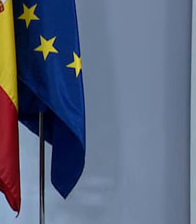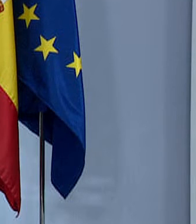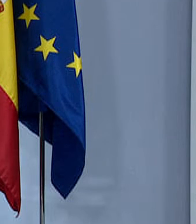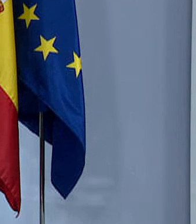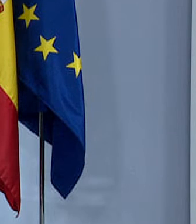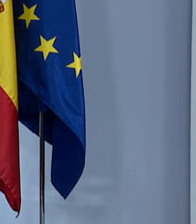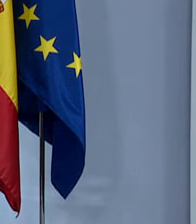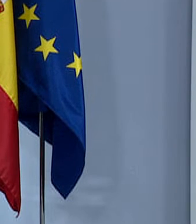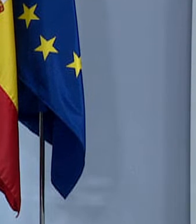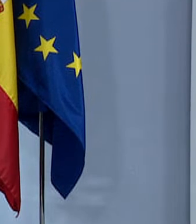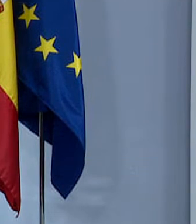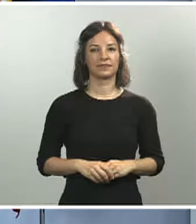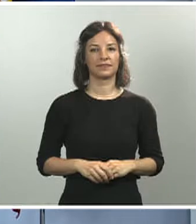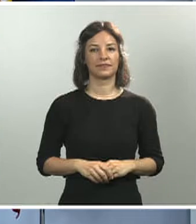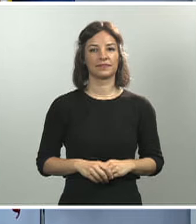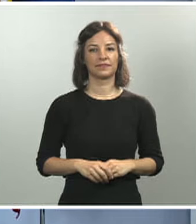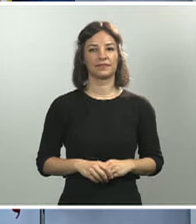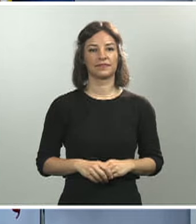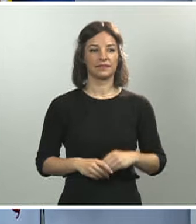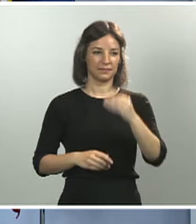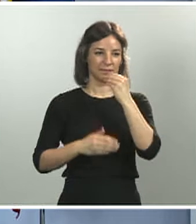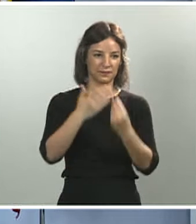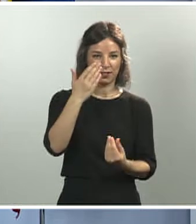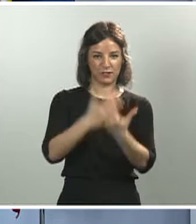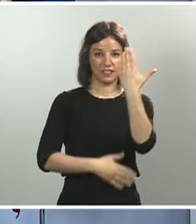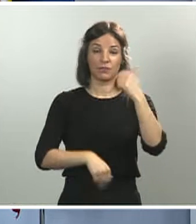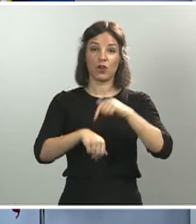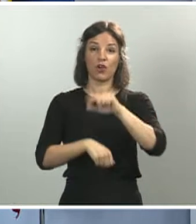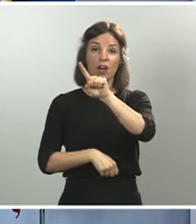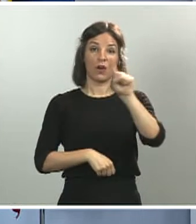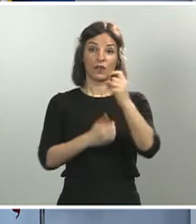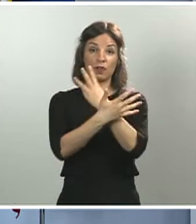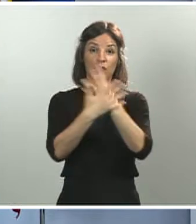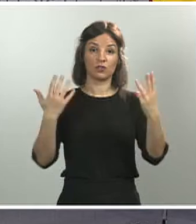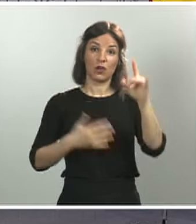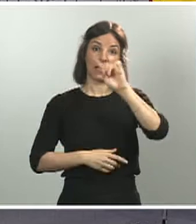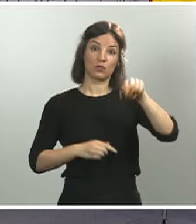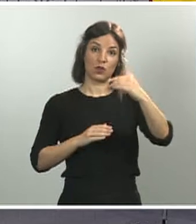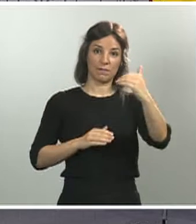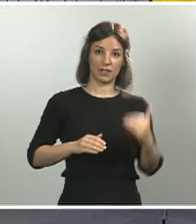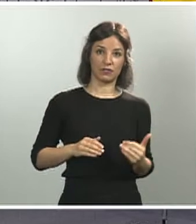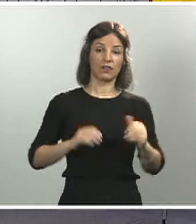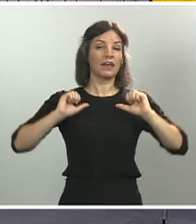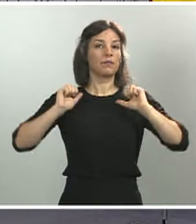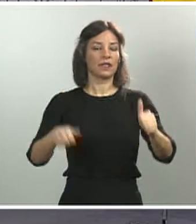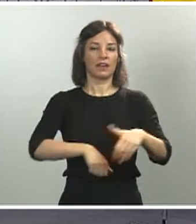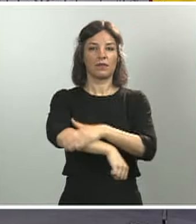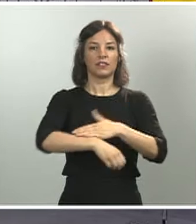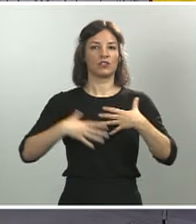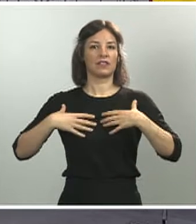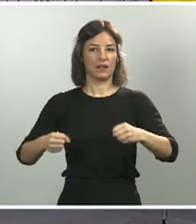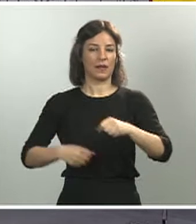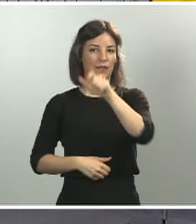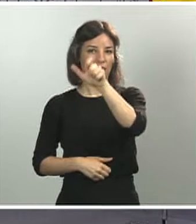Muy buenos días, son las 11:18, una hora menos en Canarias. Comienza en este punto la comparecencia del ministro de Sanidad, Salvador Illa, y